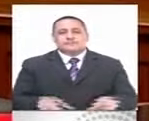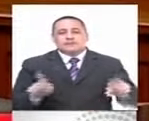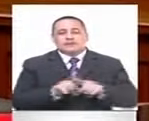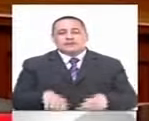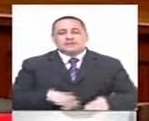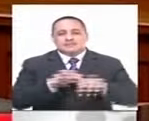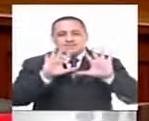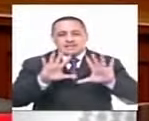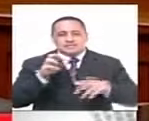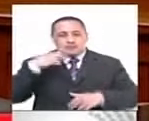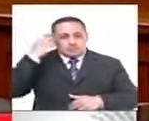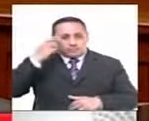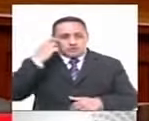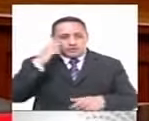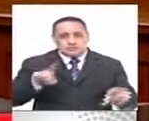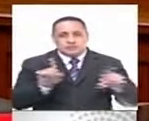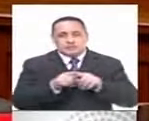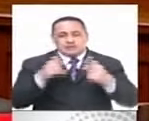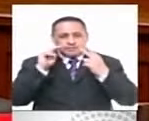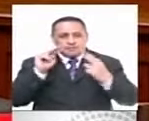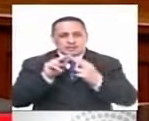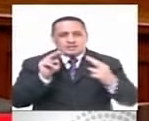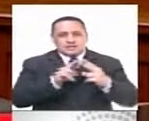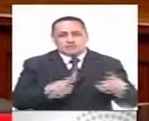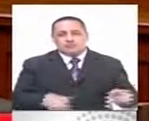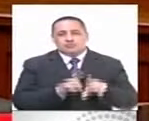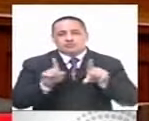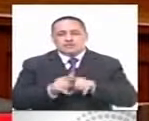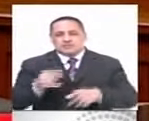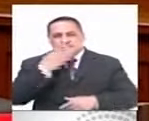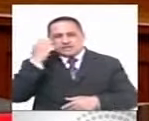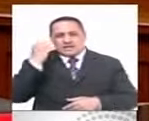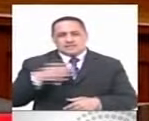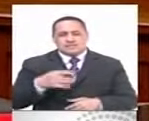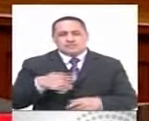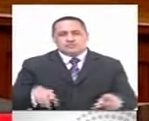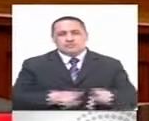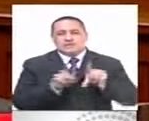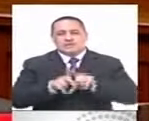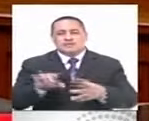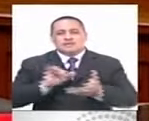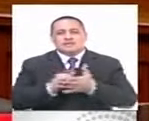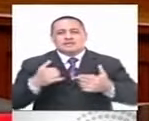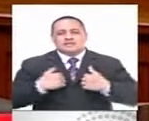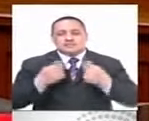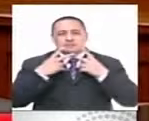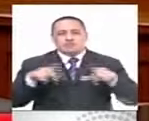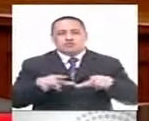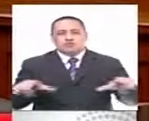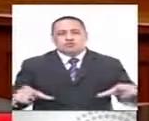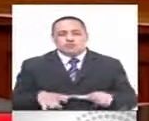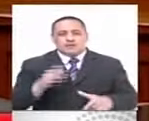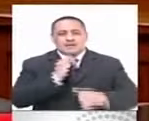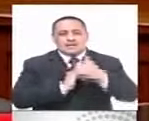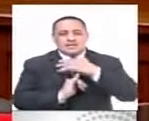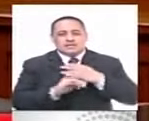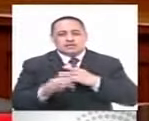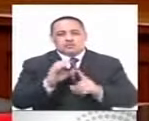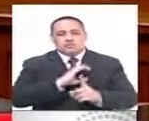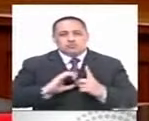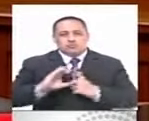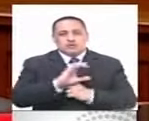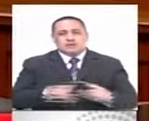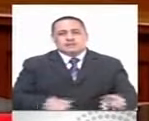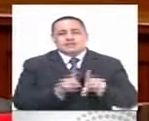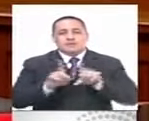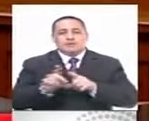Décima política. Enfrentaremos el racismo y la discriminación desde un Estado intercultural.